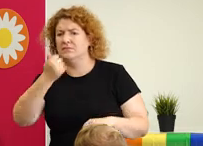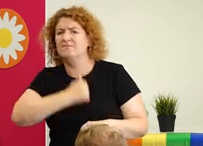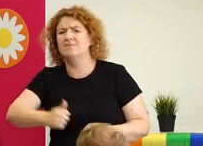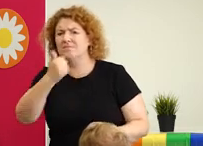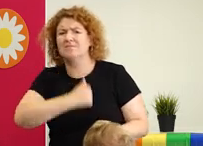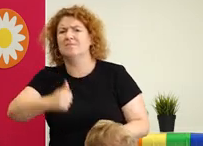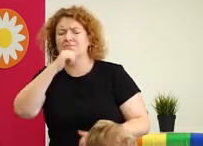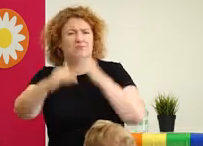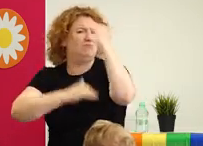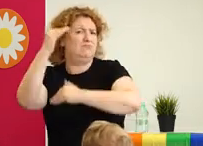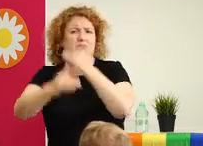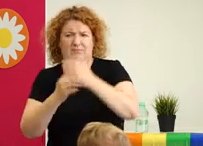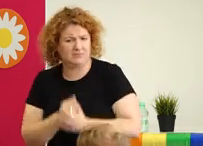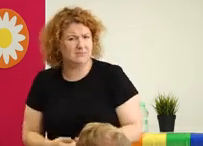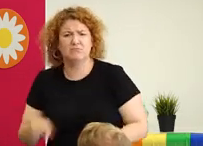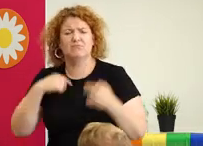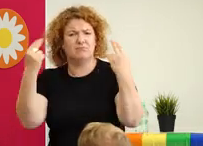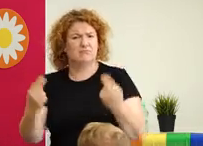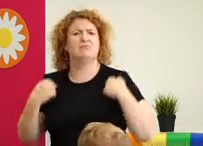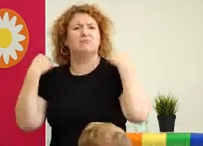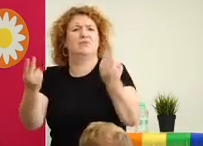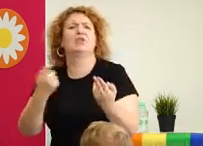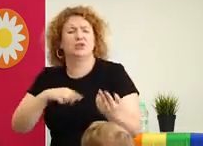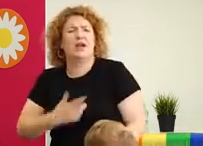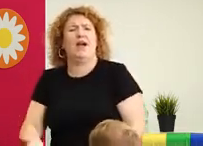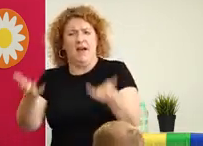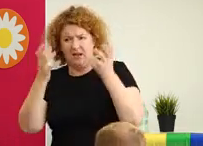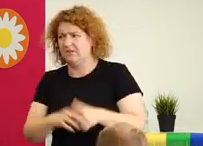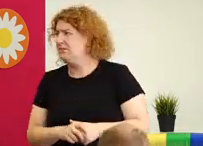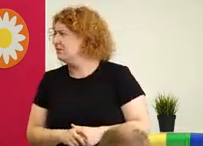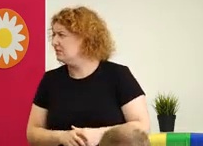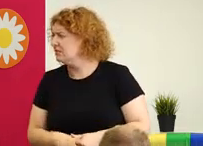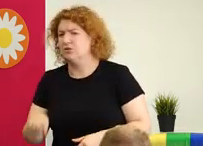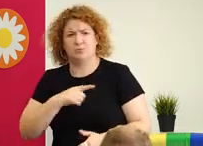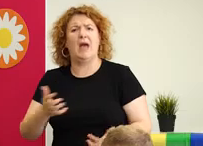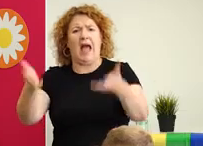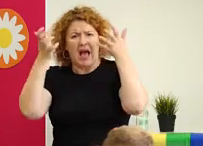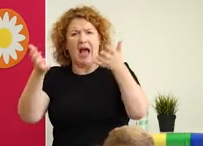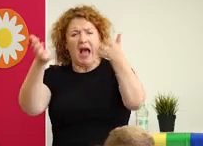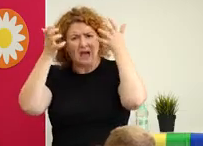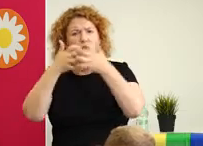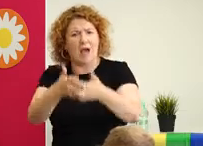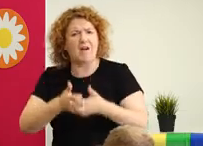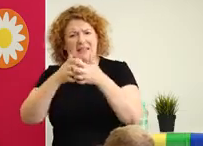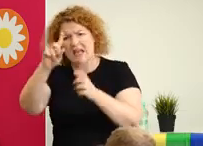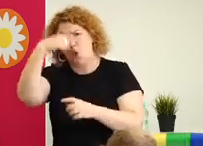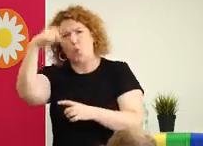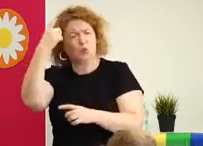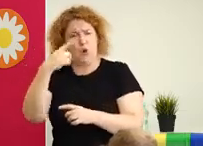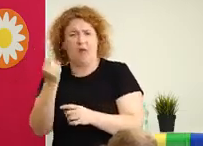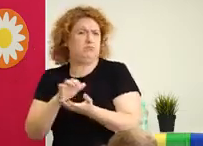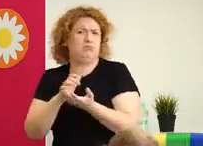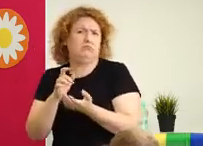se puede, sí se puede. ¡Sí se puede! ¡Sí se puede! ¡Sí se